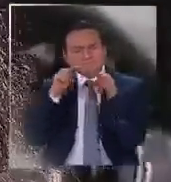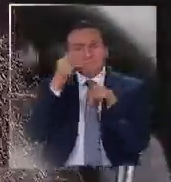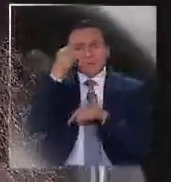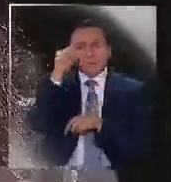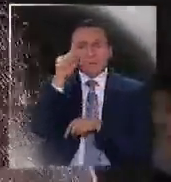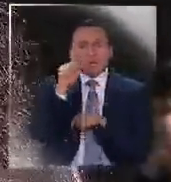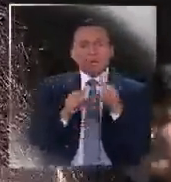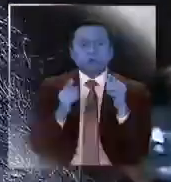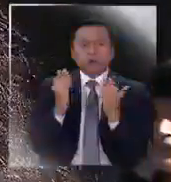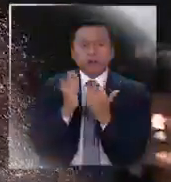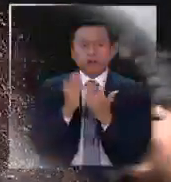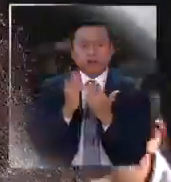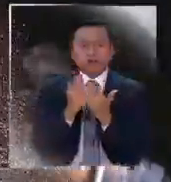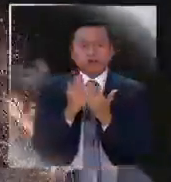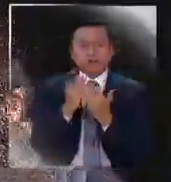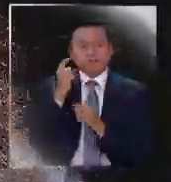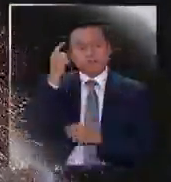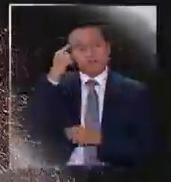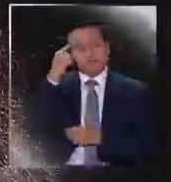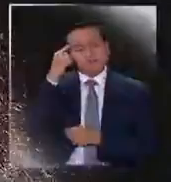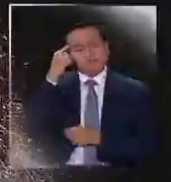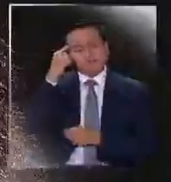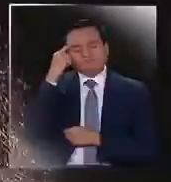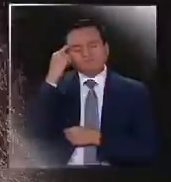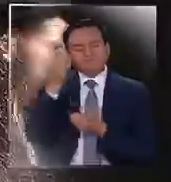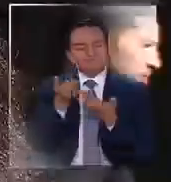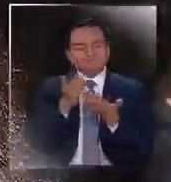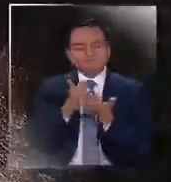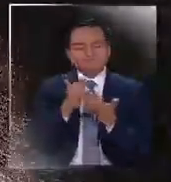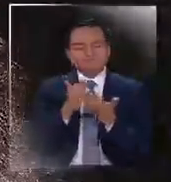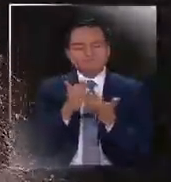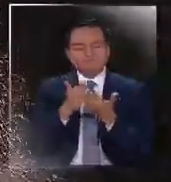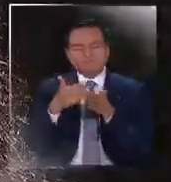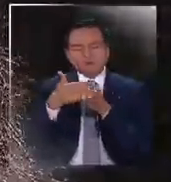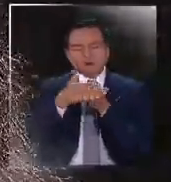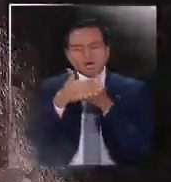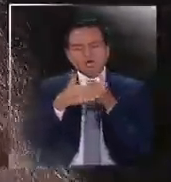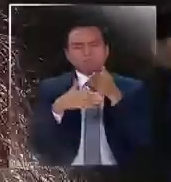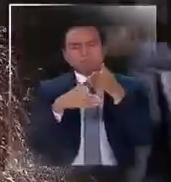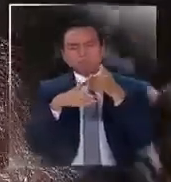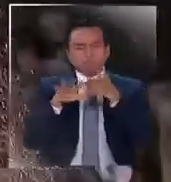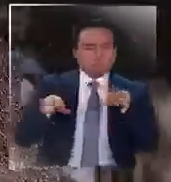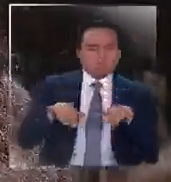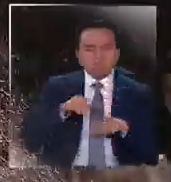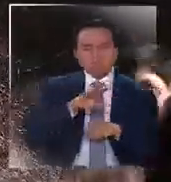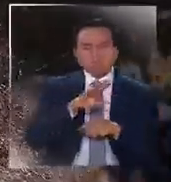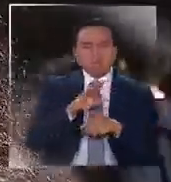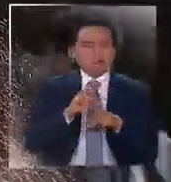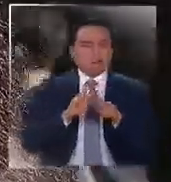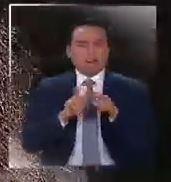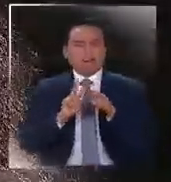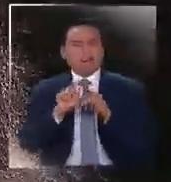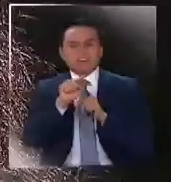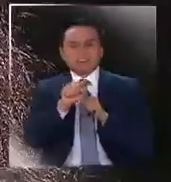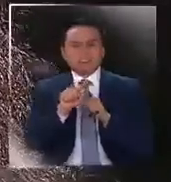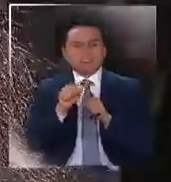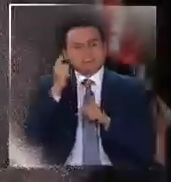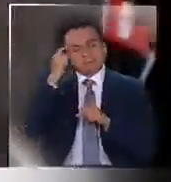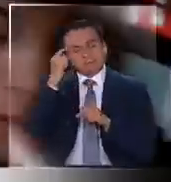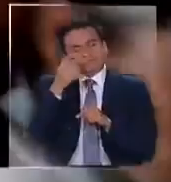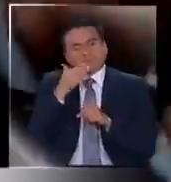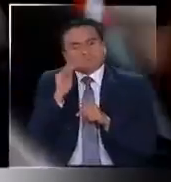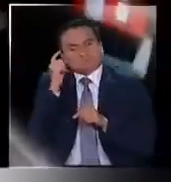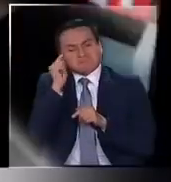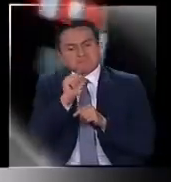hay alumnos que se pasan todas esas barreras y ellos hacen lo que estiman